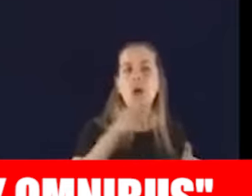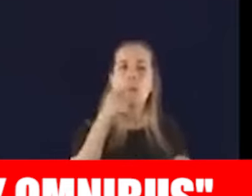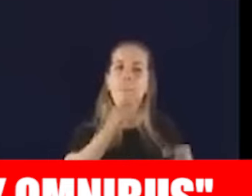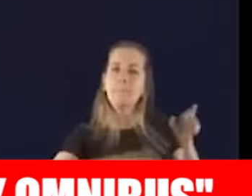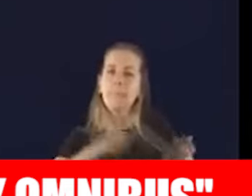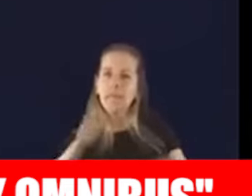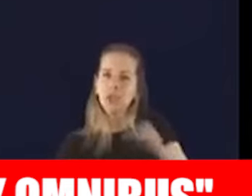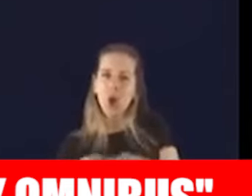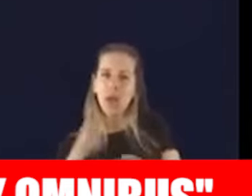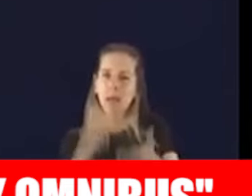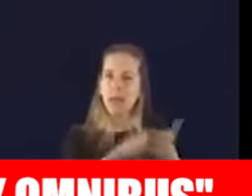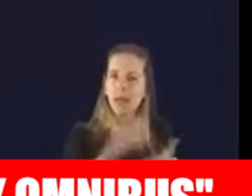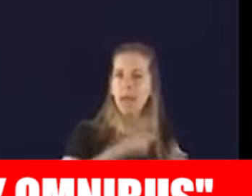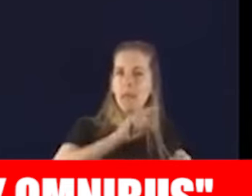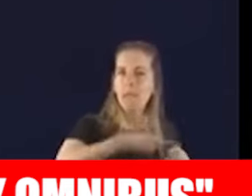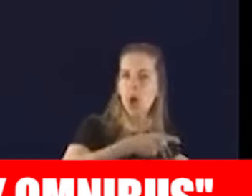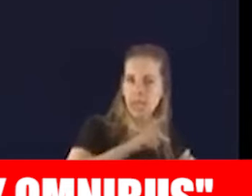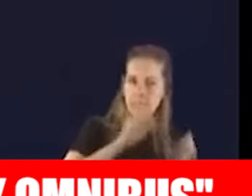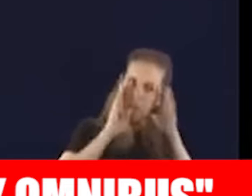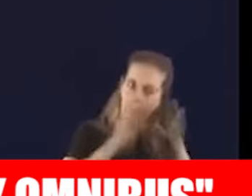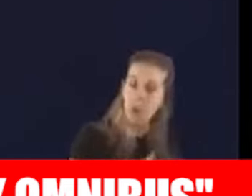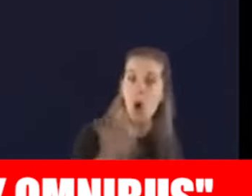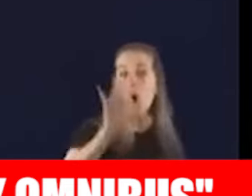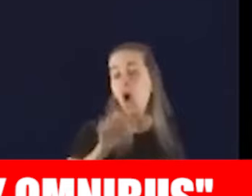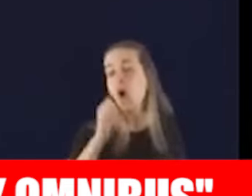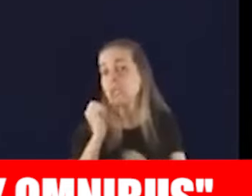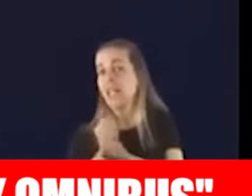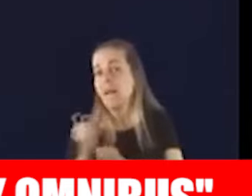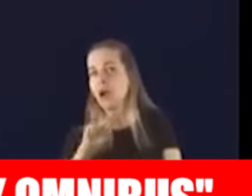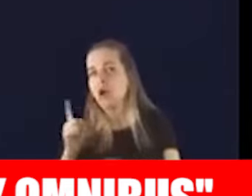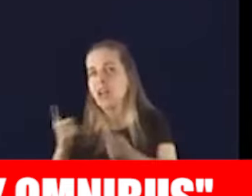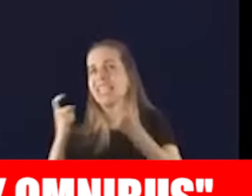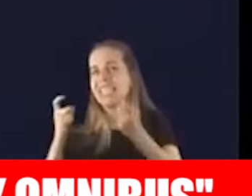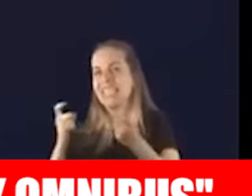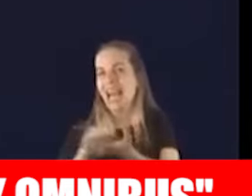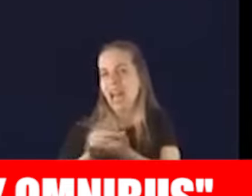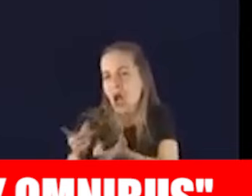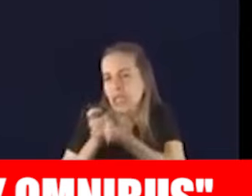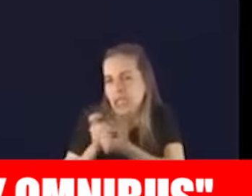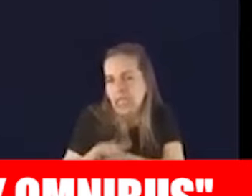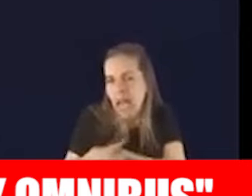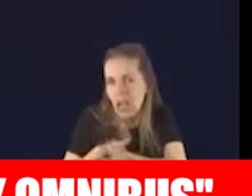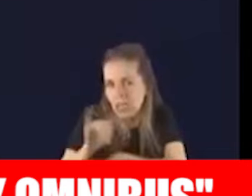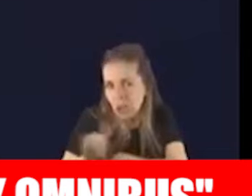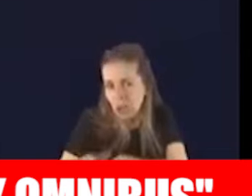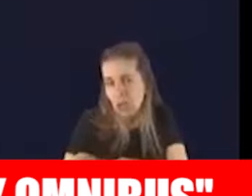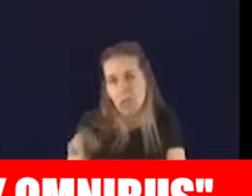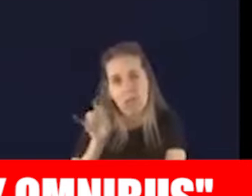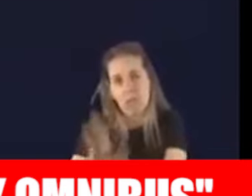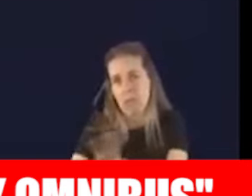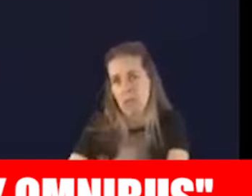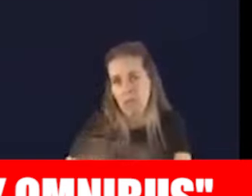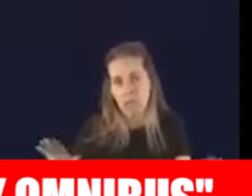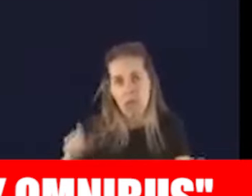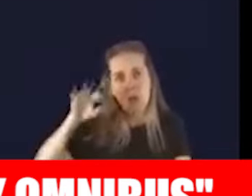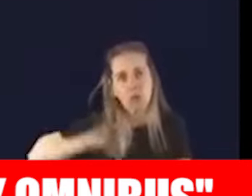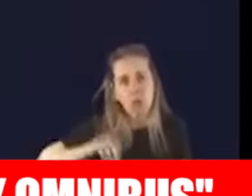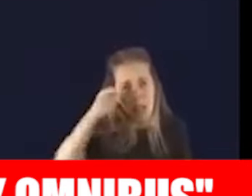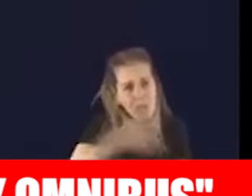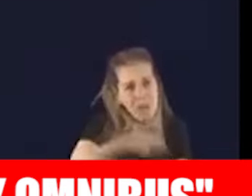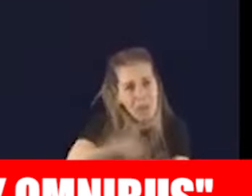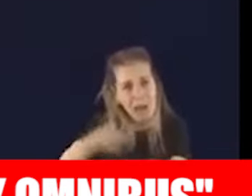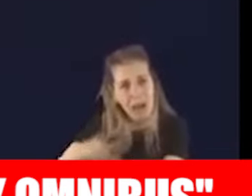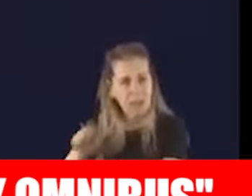que eh No sea estrictamente necesario no veo Por qué los argentinos deban seguir pagándolo en repito en una